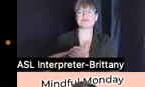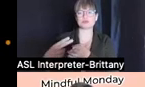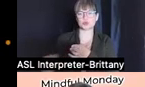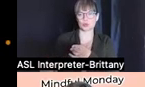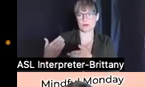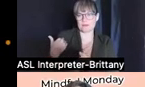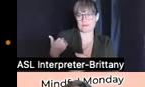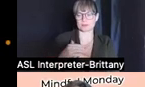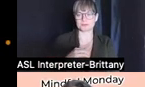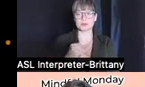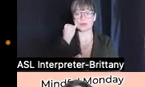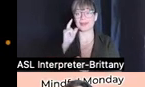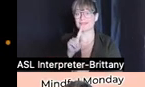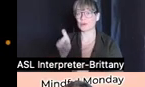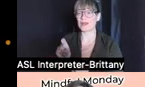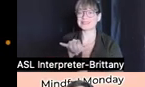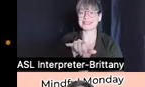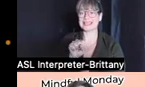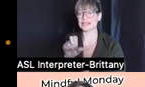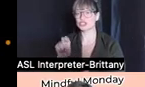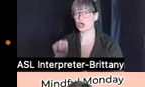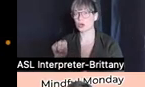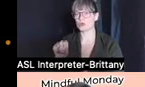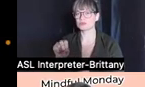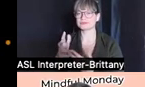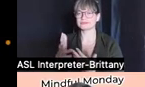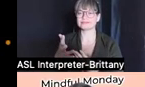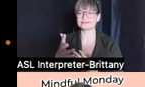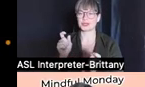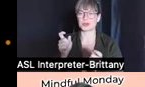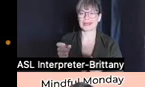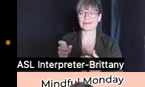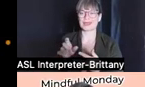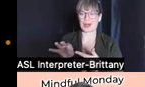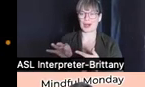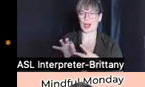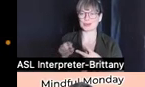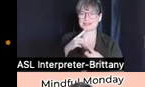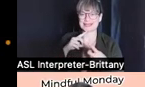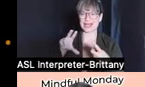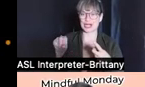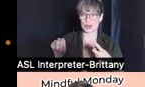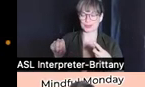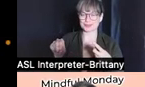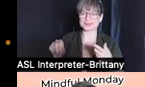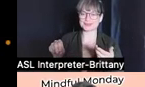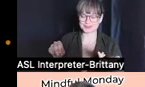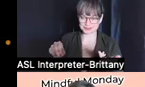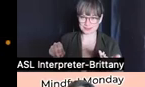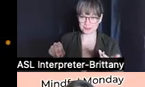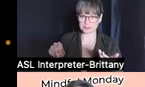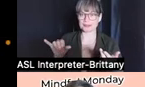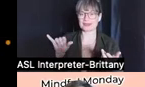anteriormente. Si se hace una pregunta que requiere un sí o un no, se le da la oportunidad al niño que diga que